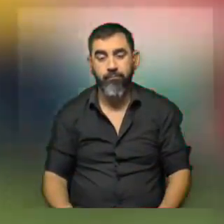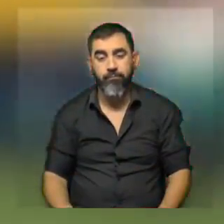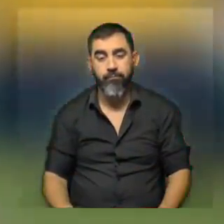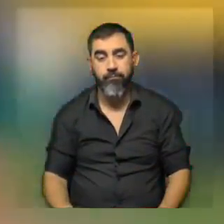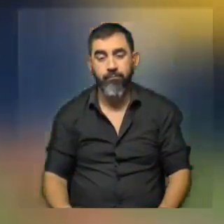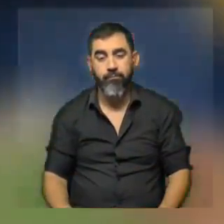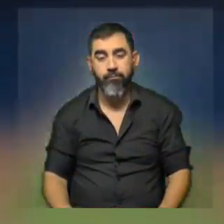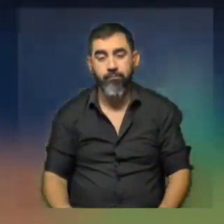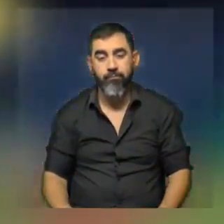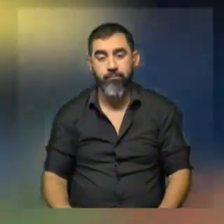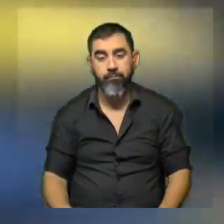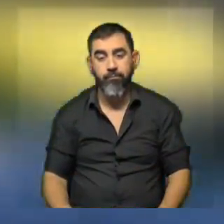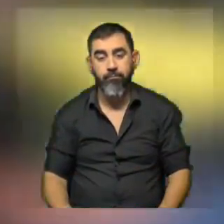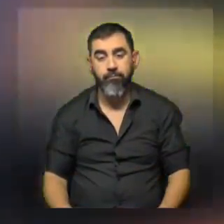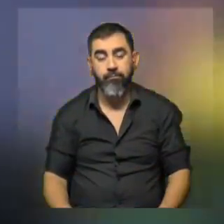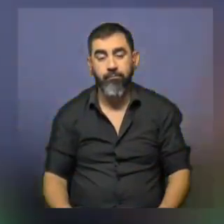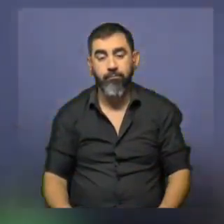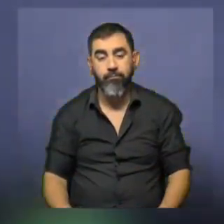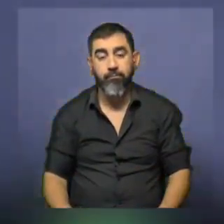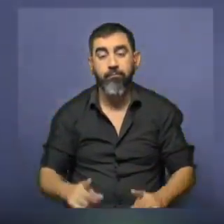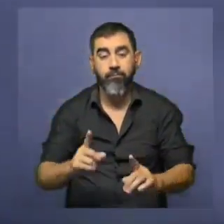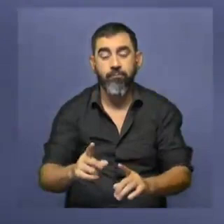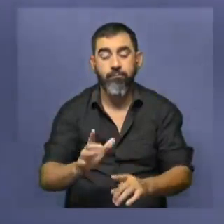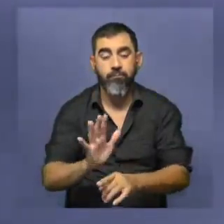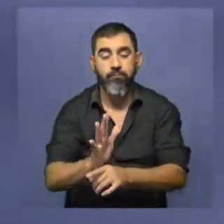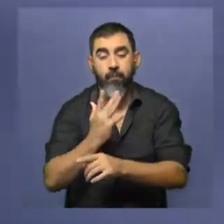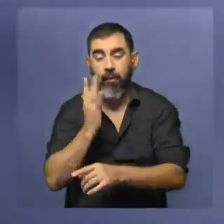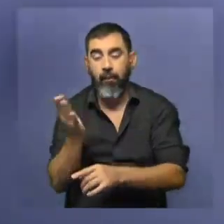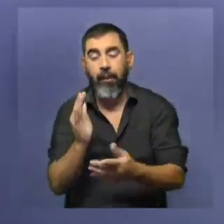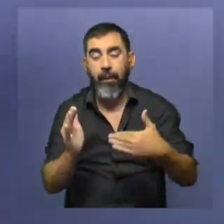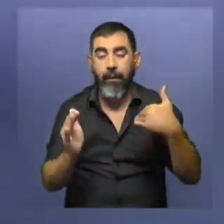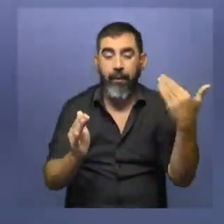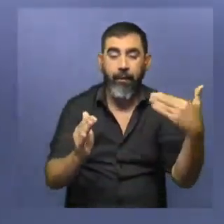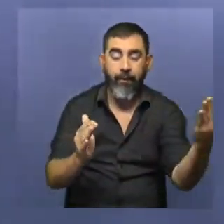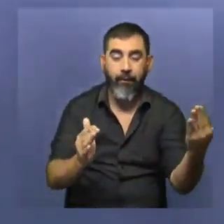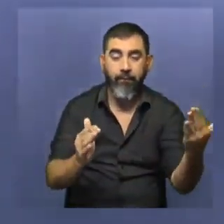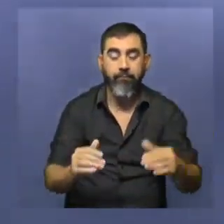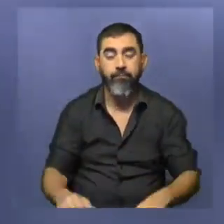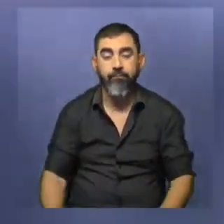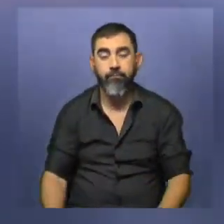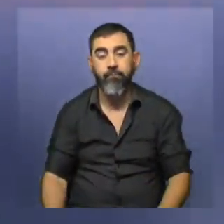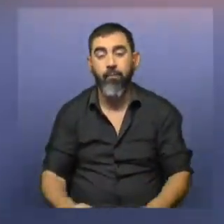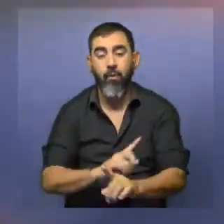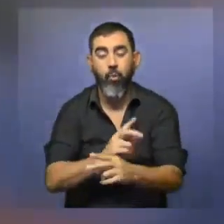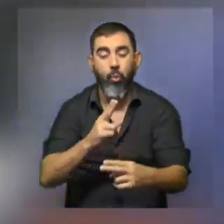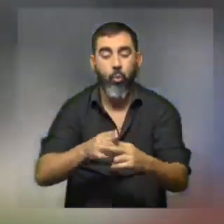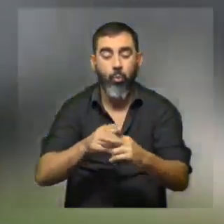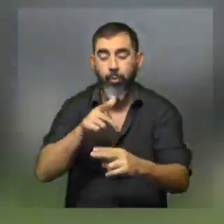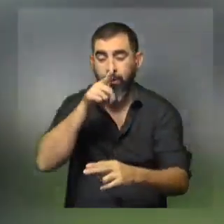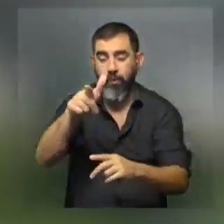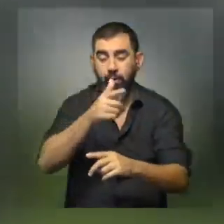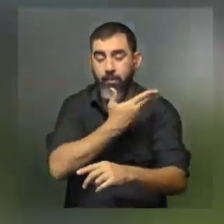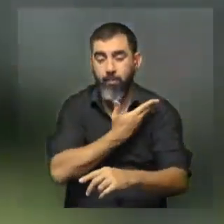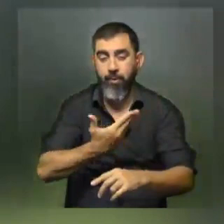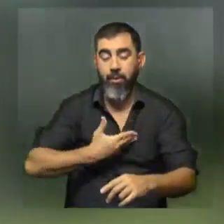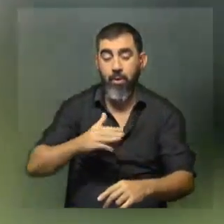Poderes. Y además también, de alguna manera, mojándole la oreja a la izquierda, ¿no? No lo nombró directamente al